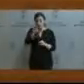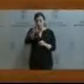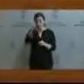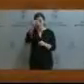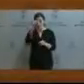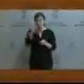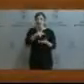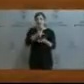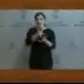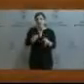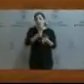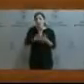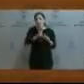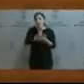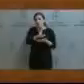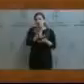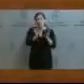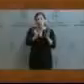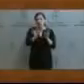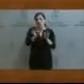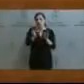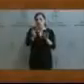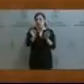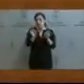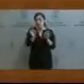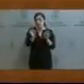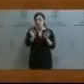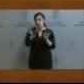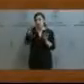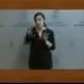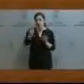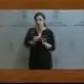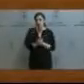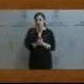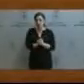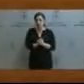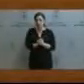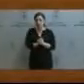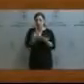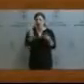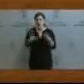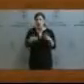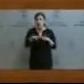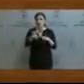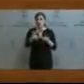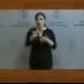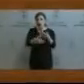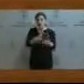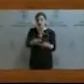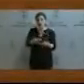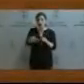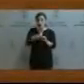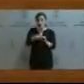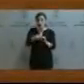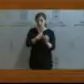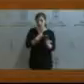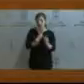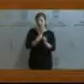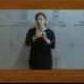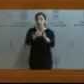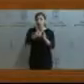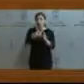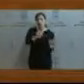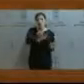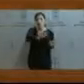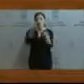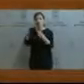redondos, no me contradiga como un error, estoy redondeando. El mecanismo de adjudicación de plazas en movilidad ha tenido que regirse por